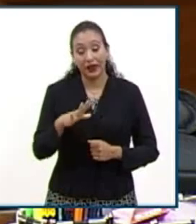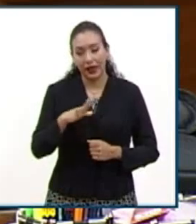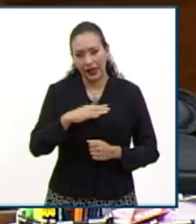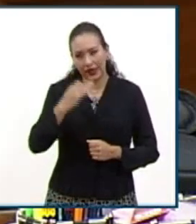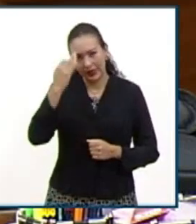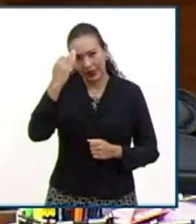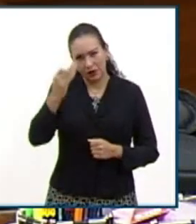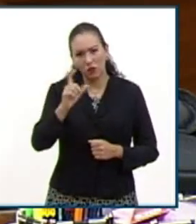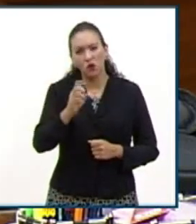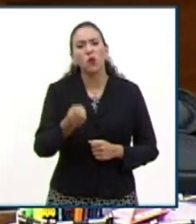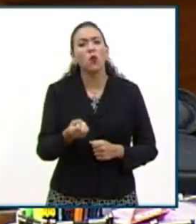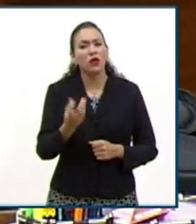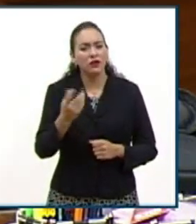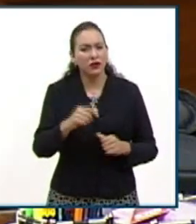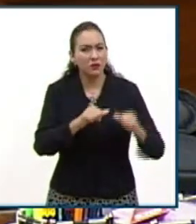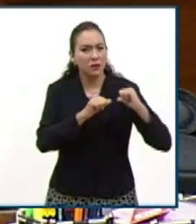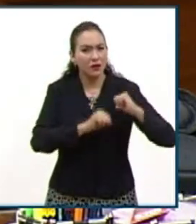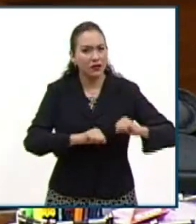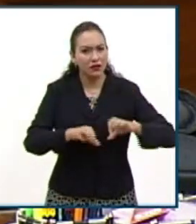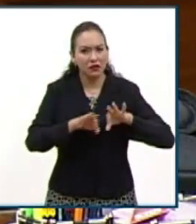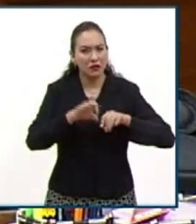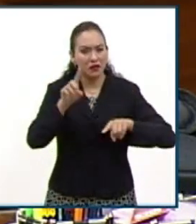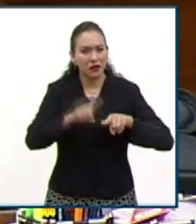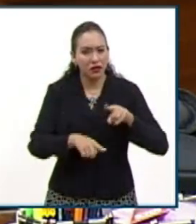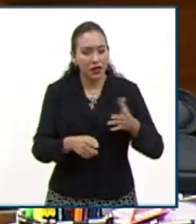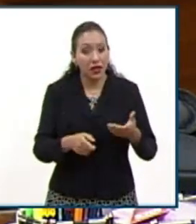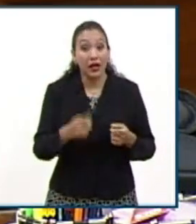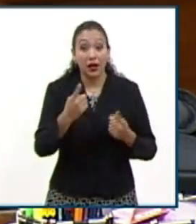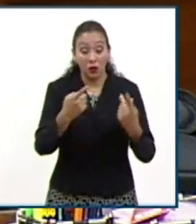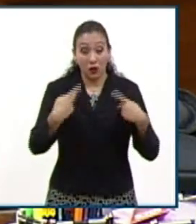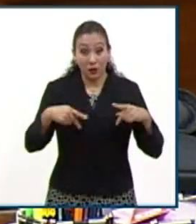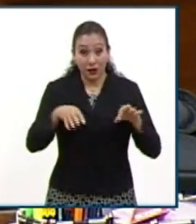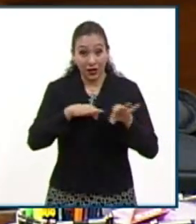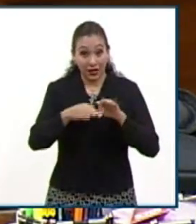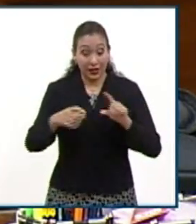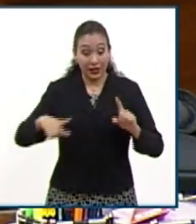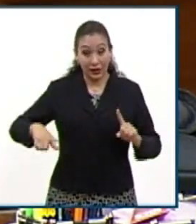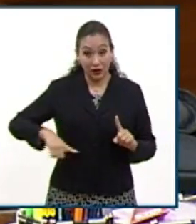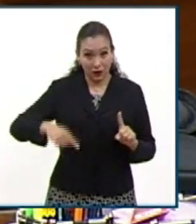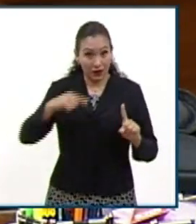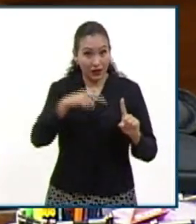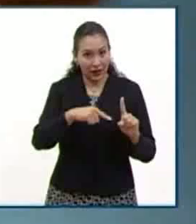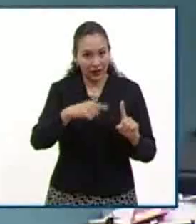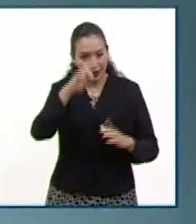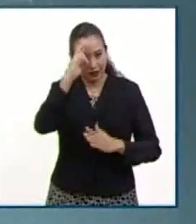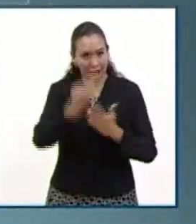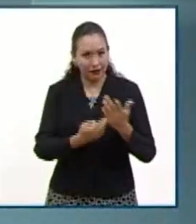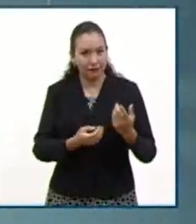la suspensión en el cargo la persona servidora pública que cometa este delito.